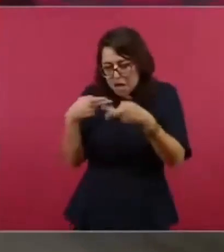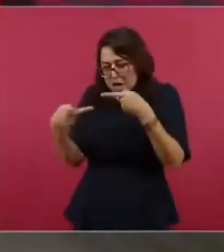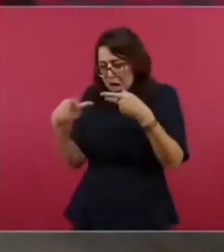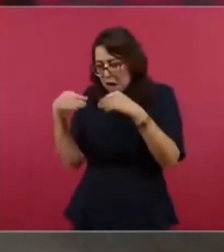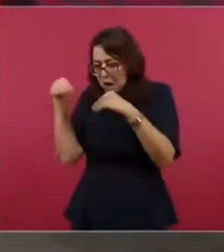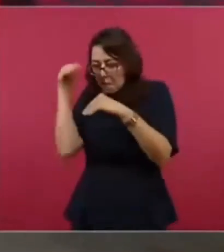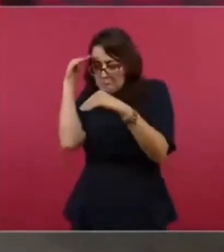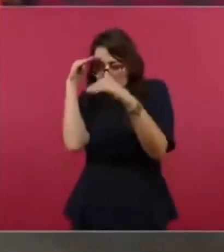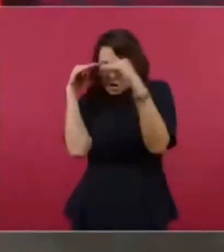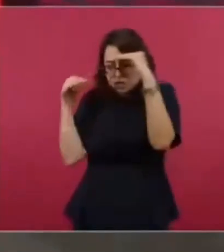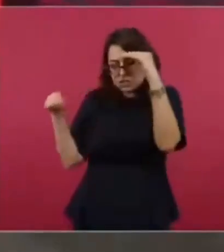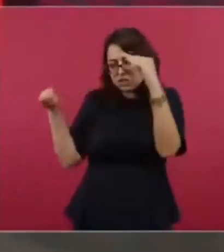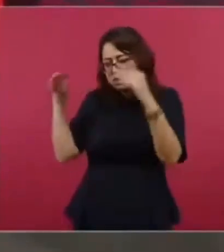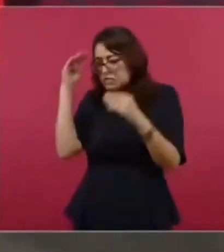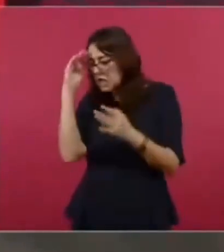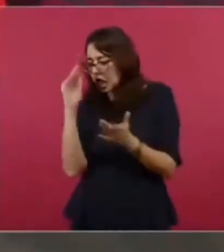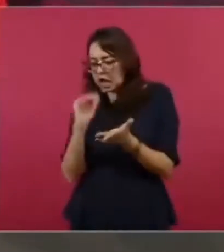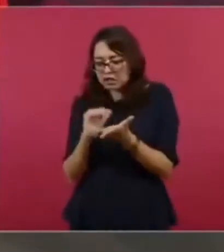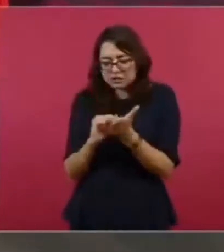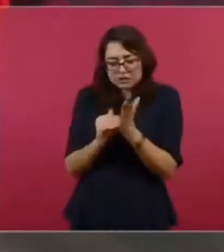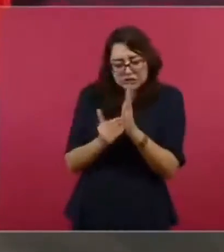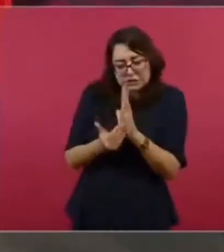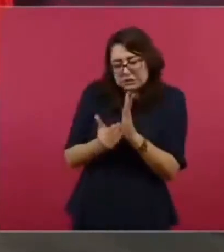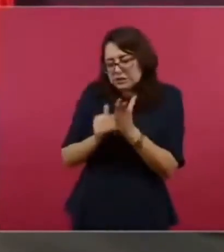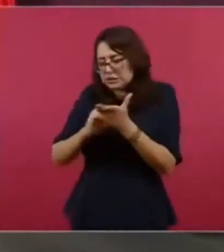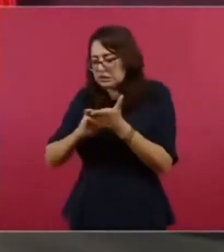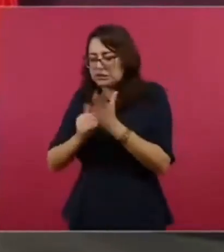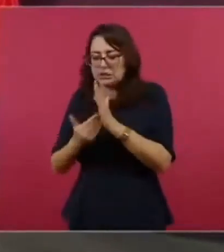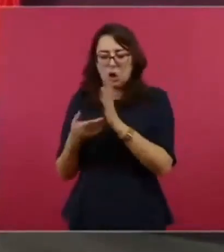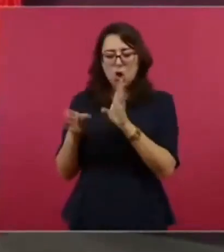que pueda implicar